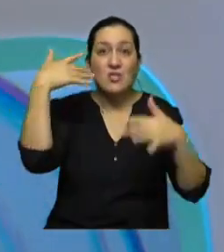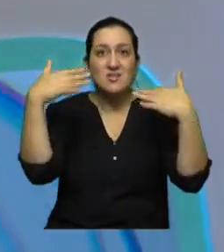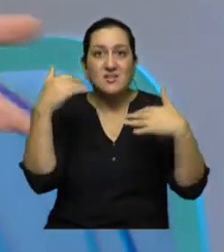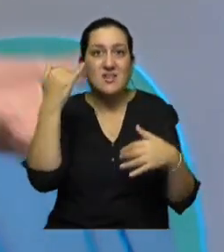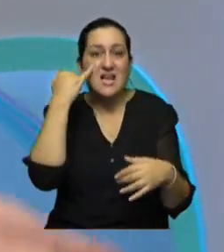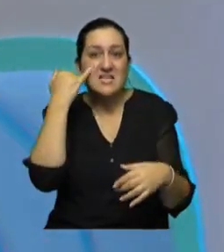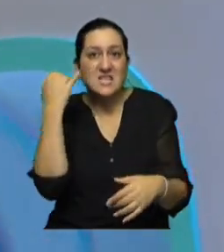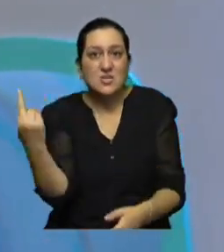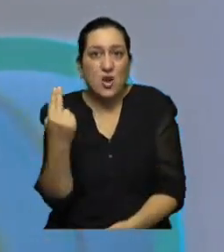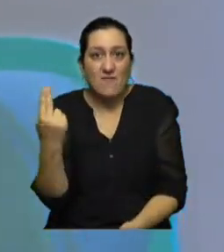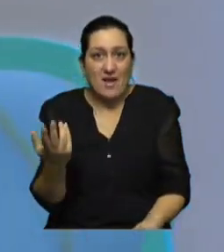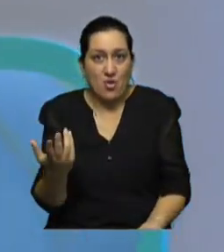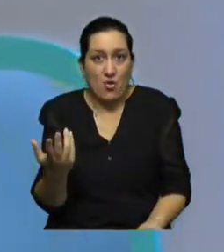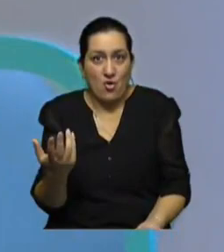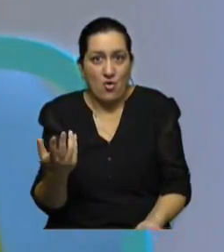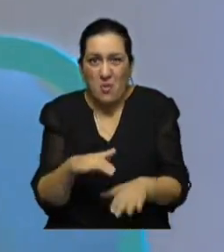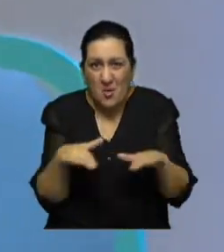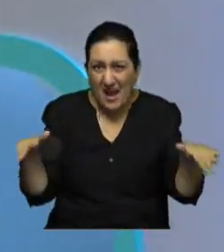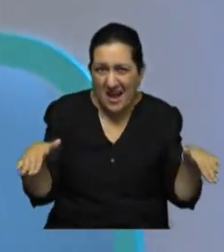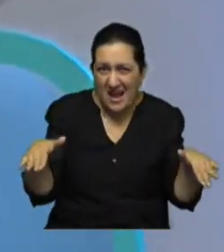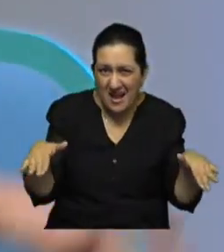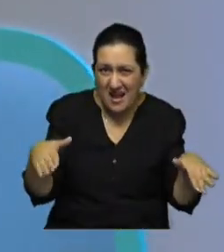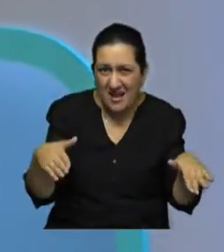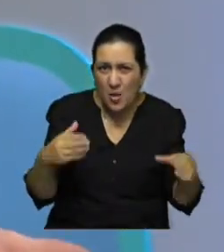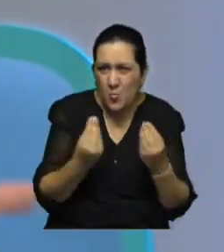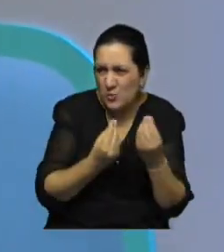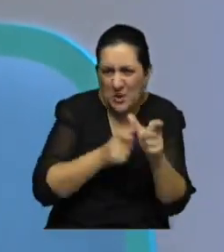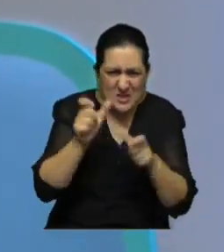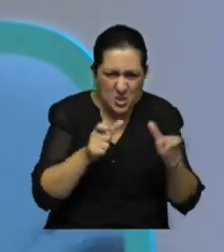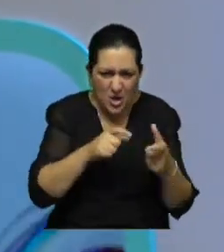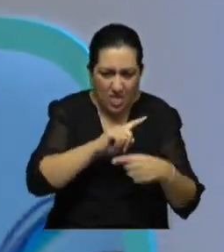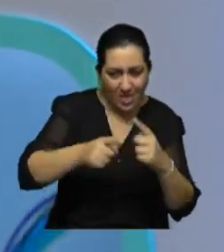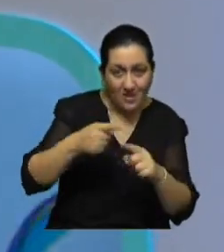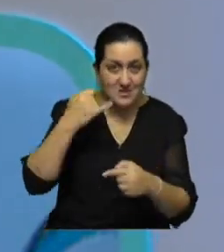el baño como algo normal. Con más de una persona. O sea,